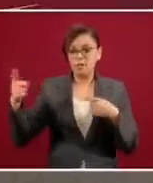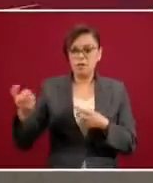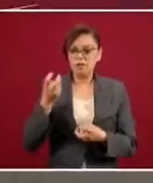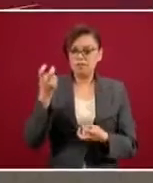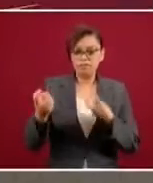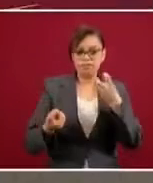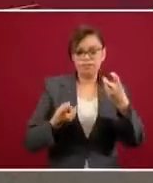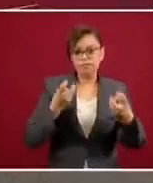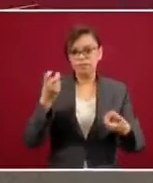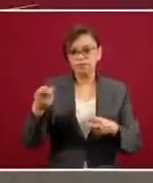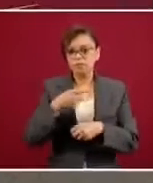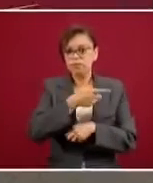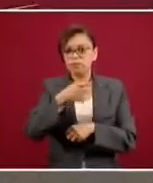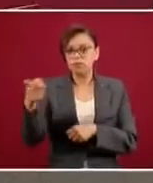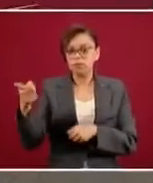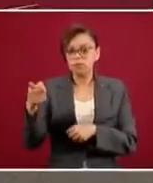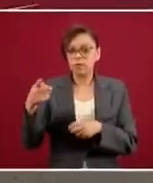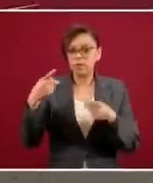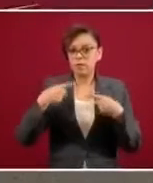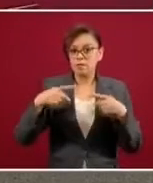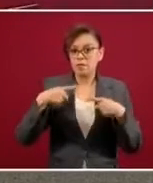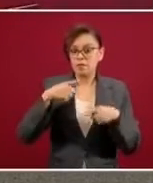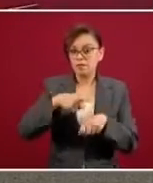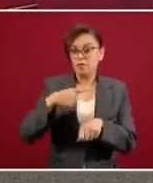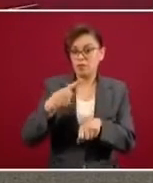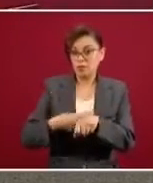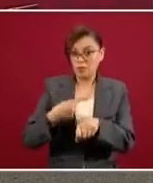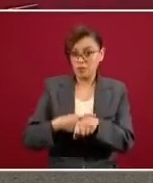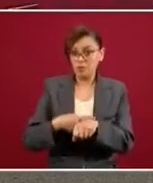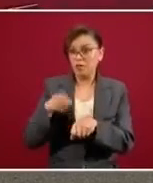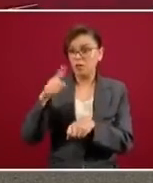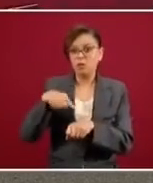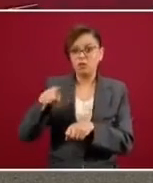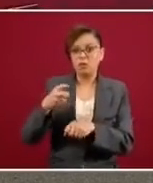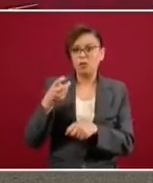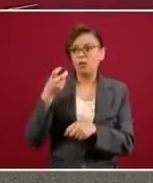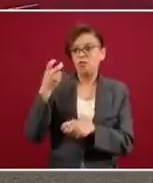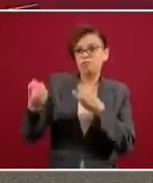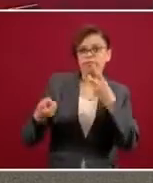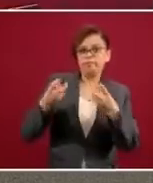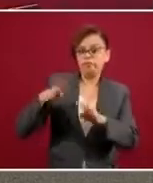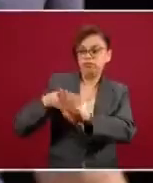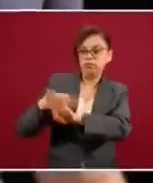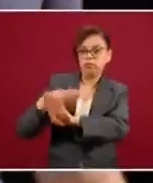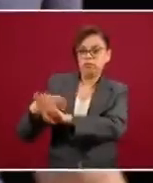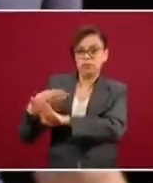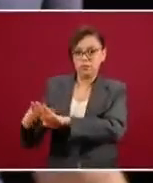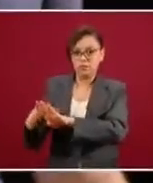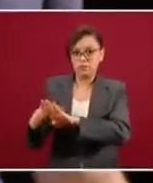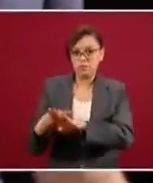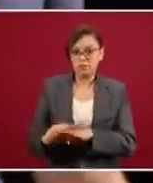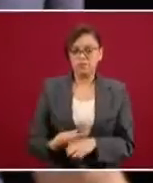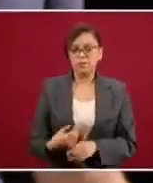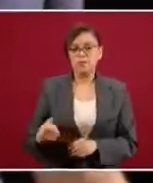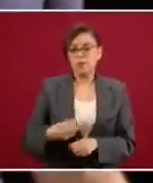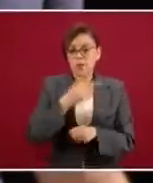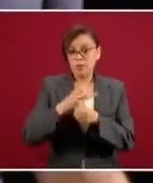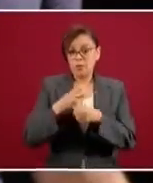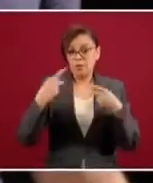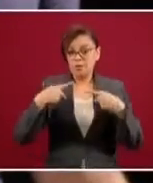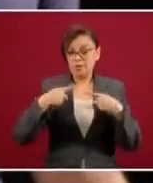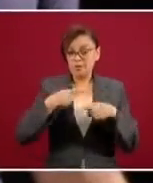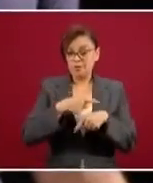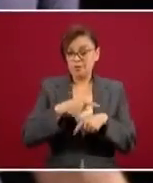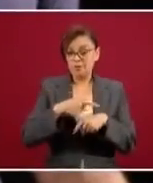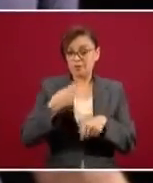sus familias. Esto nos ocurrió con el caso 2, una persona que estuvo en Sinaloa, no siendo residente de Sinaloa.